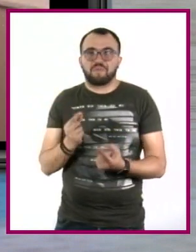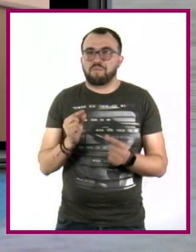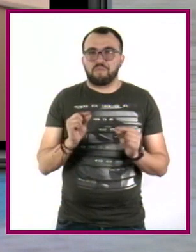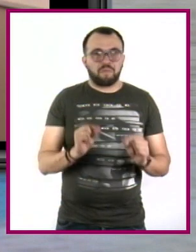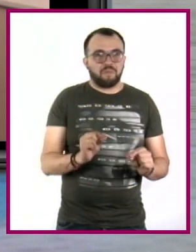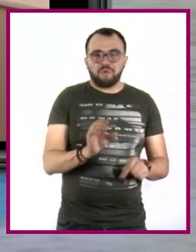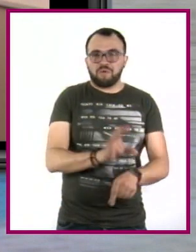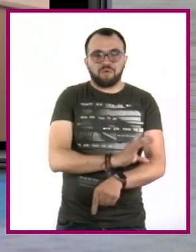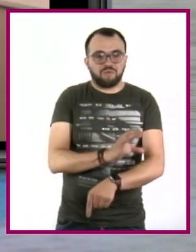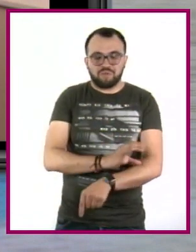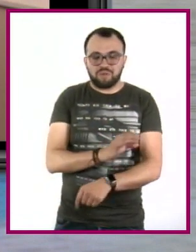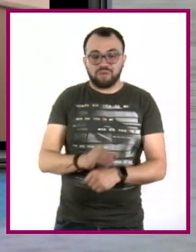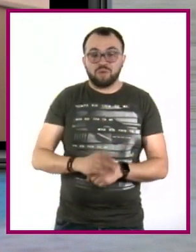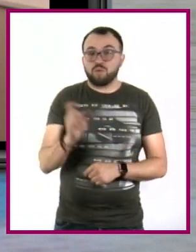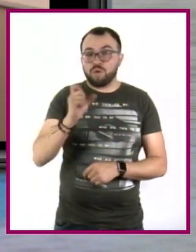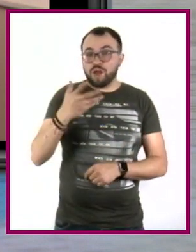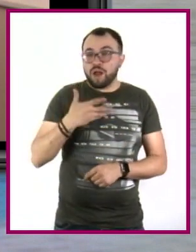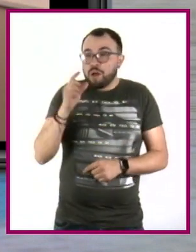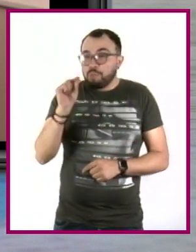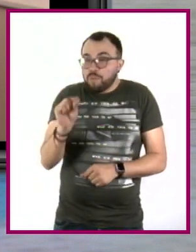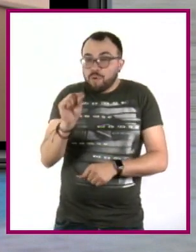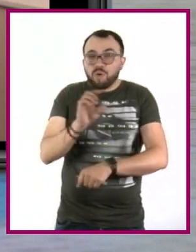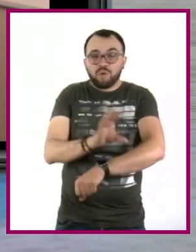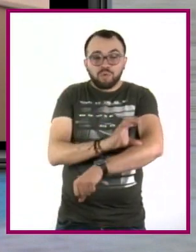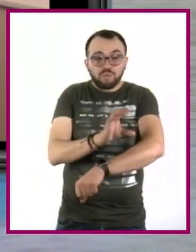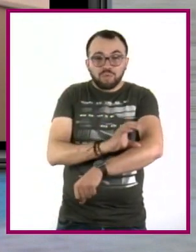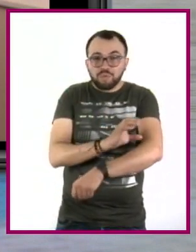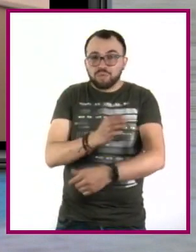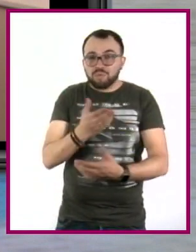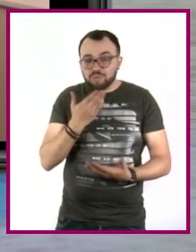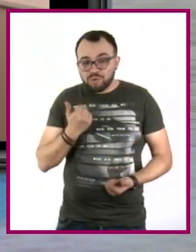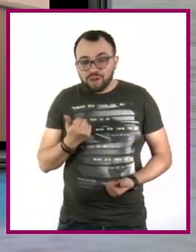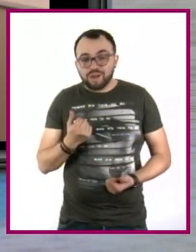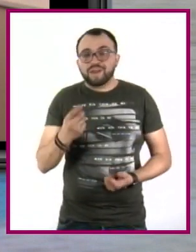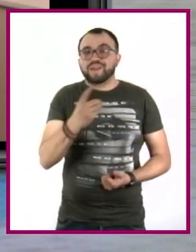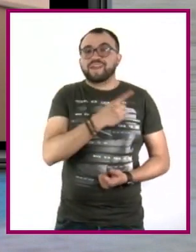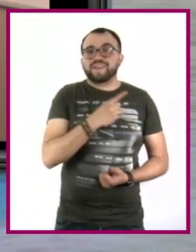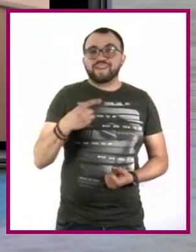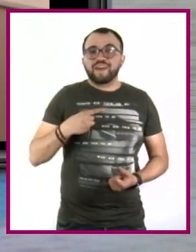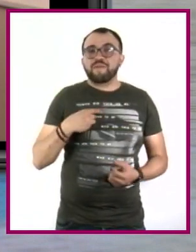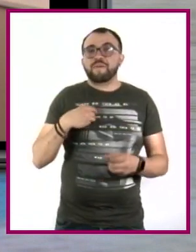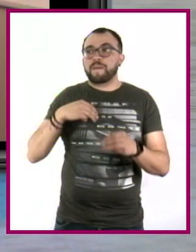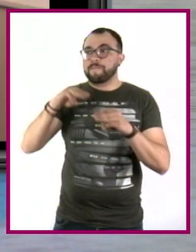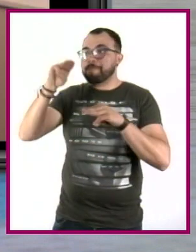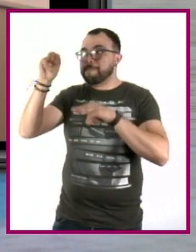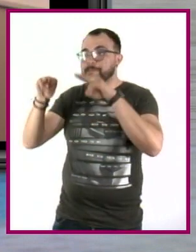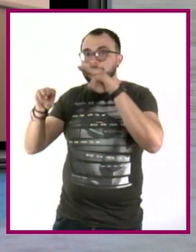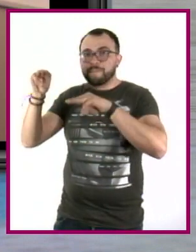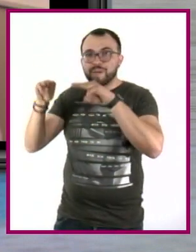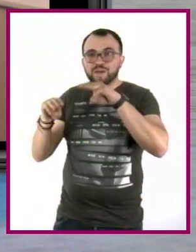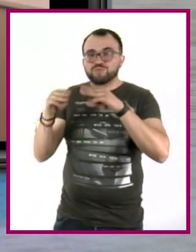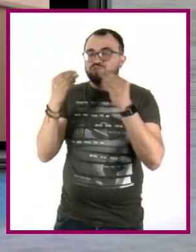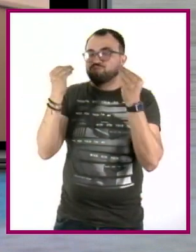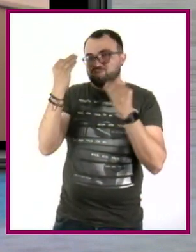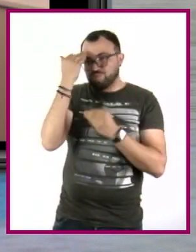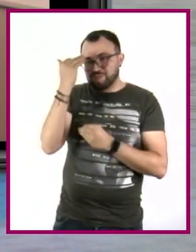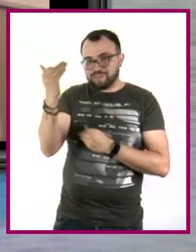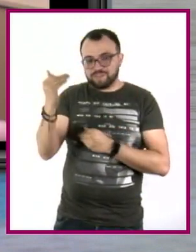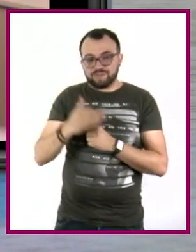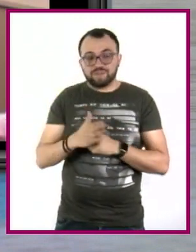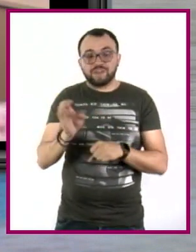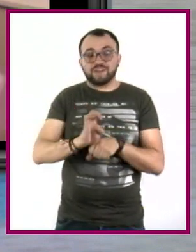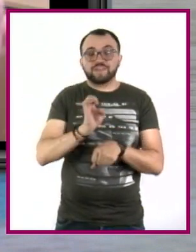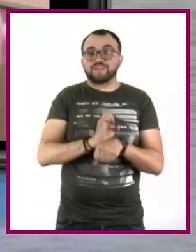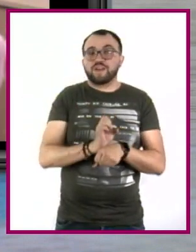las energías que son poco abundantes, ¿sí? Requieren medir mucho tiempo, ¿sí? Y entonces